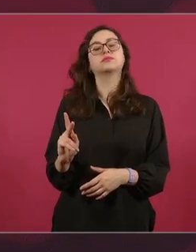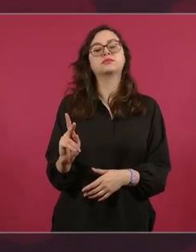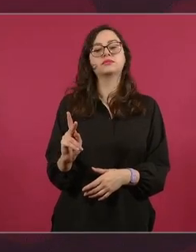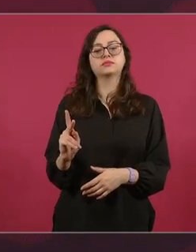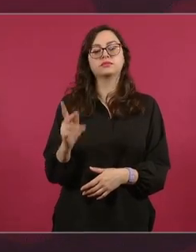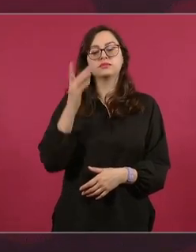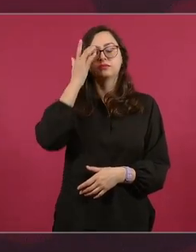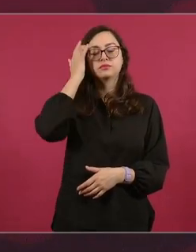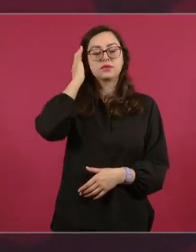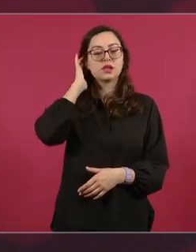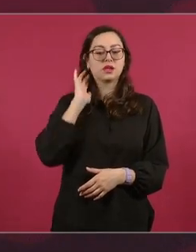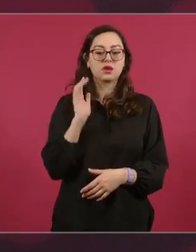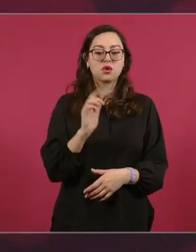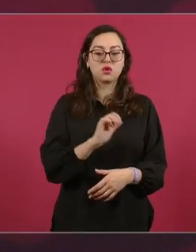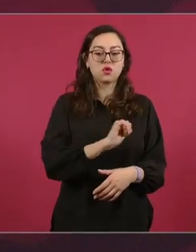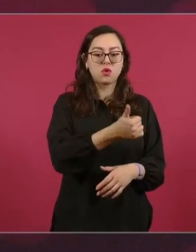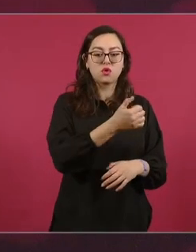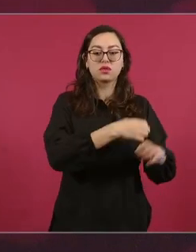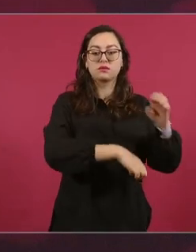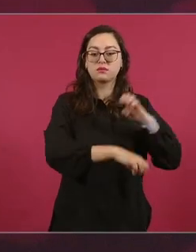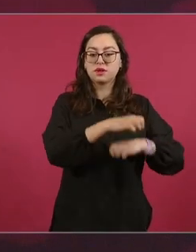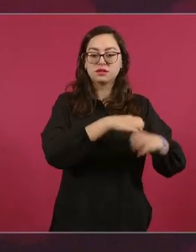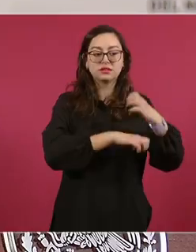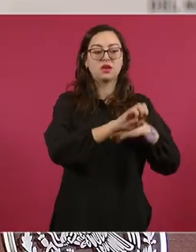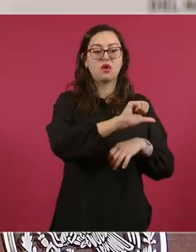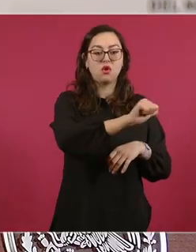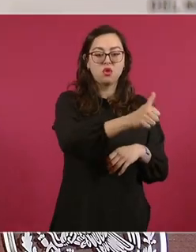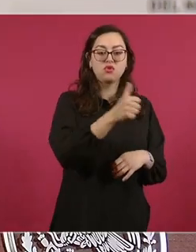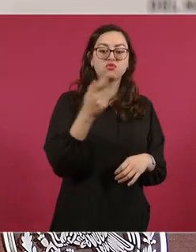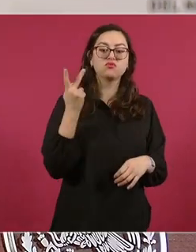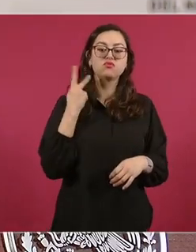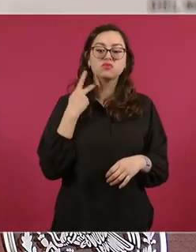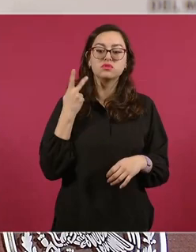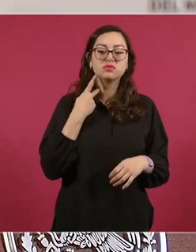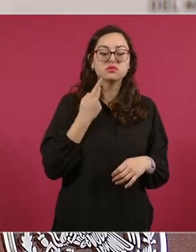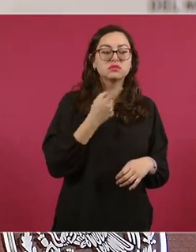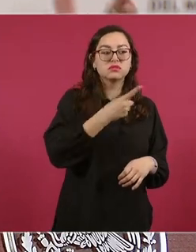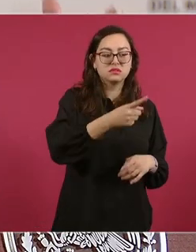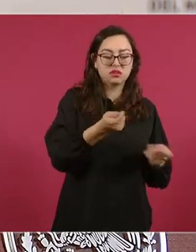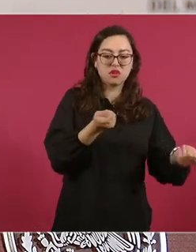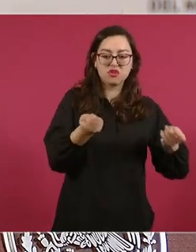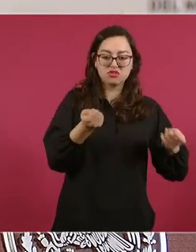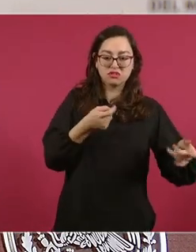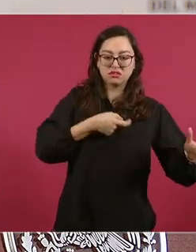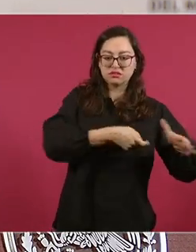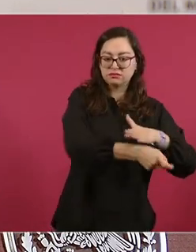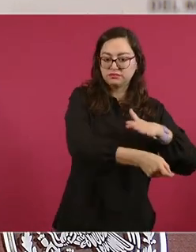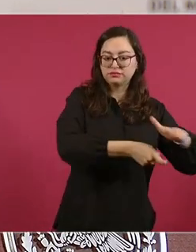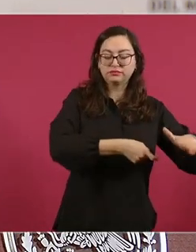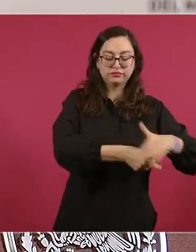sí hay otros mecanismos para seguir